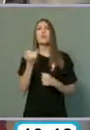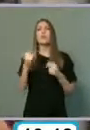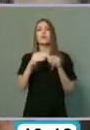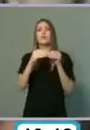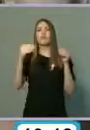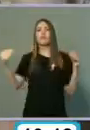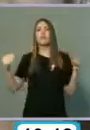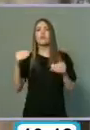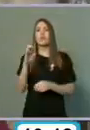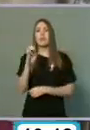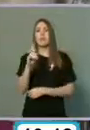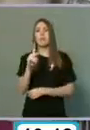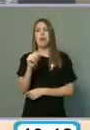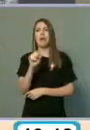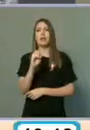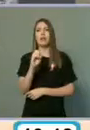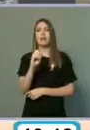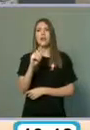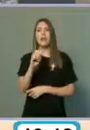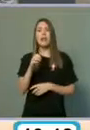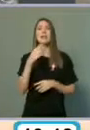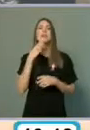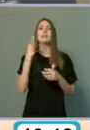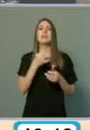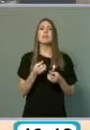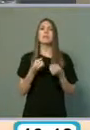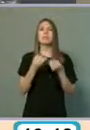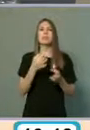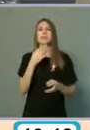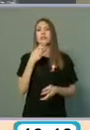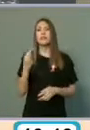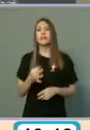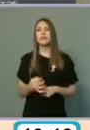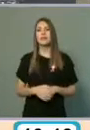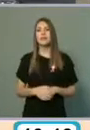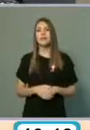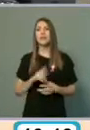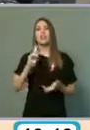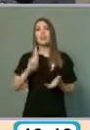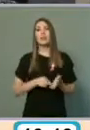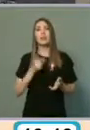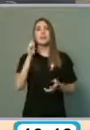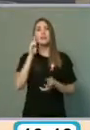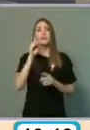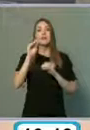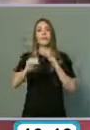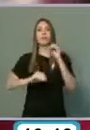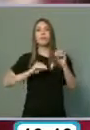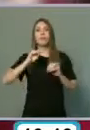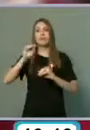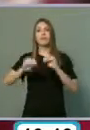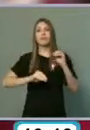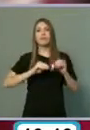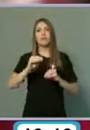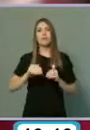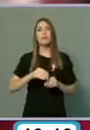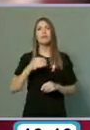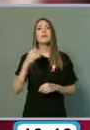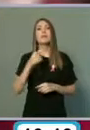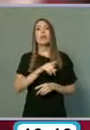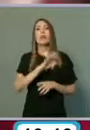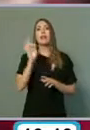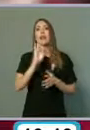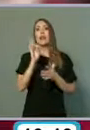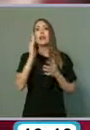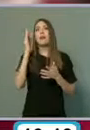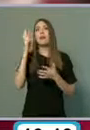toque increíble a los ¡Qué frijoles. rico el epazote! Y Pues pues, vamos a ver nada los más, ingredientes compañera. por si se les perdió alguno y ahorita les preparamos